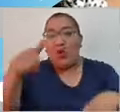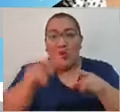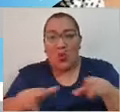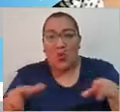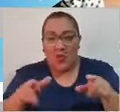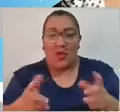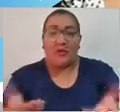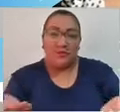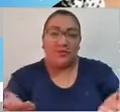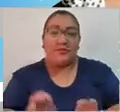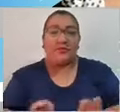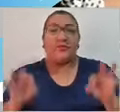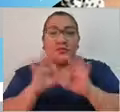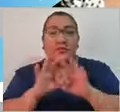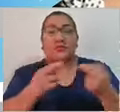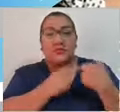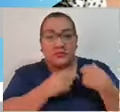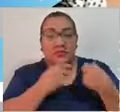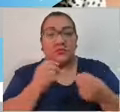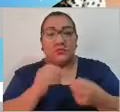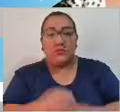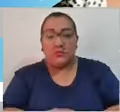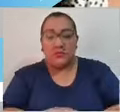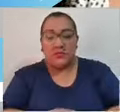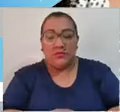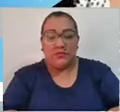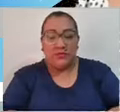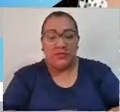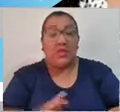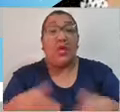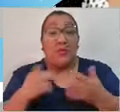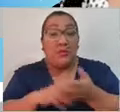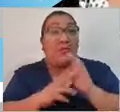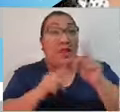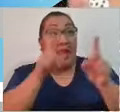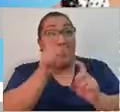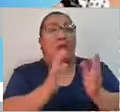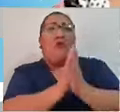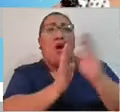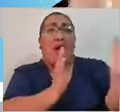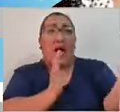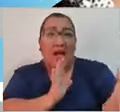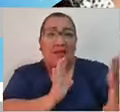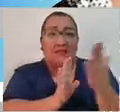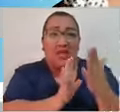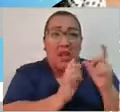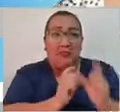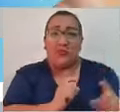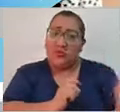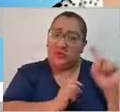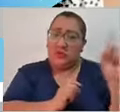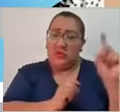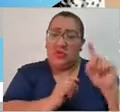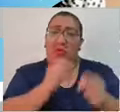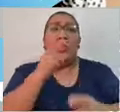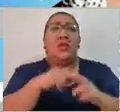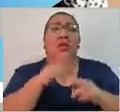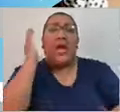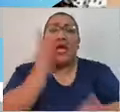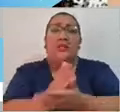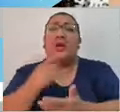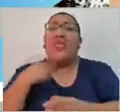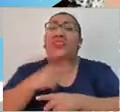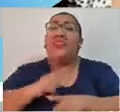al órgano competente para la emisión de un orden de impedimento de acercamiento o a la víctima, a su entorno familiar